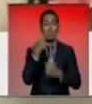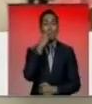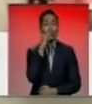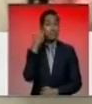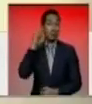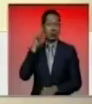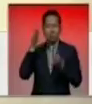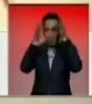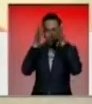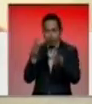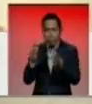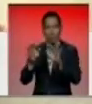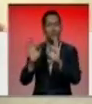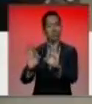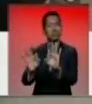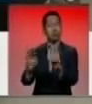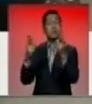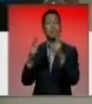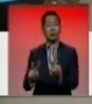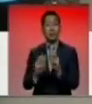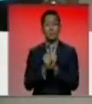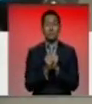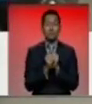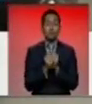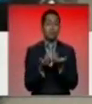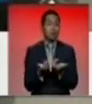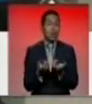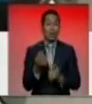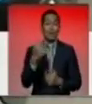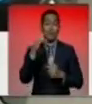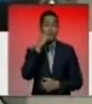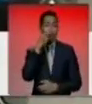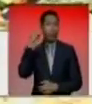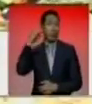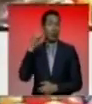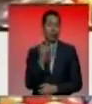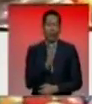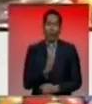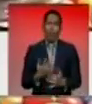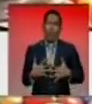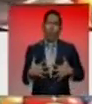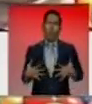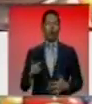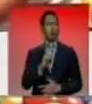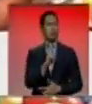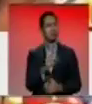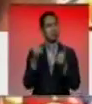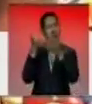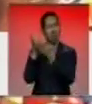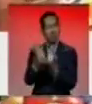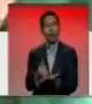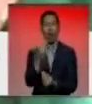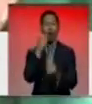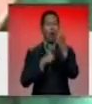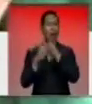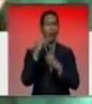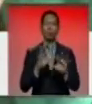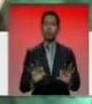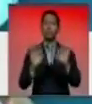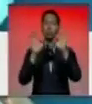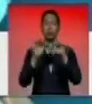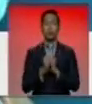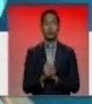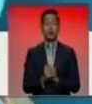atención integral. Además, plantea eliminar los índices de desnutrición para 2018. Para 2021, asegura el aspirante a reemplazar a